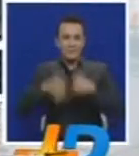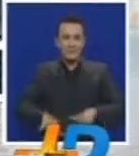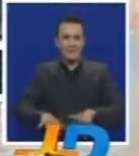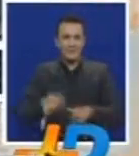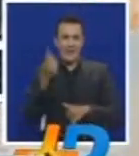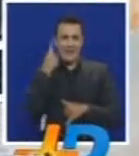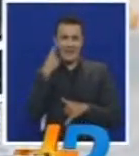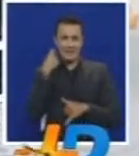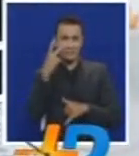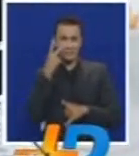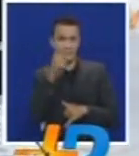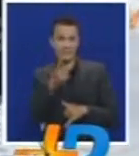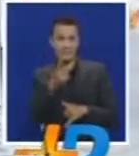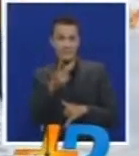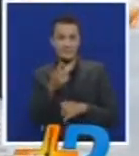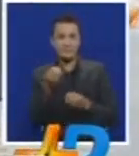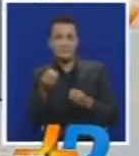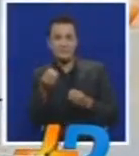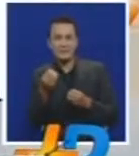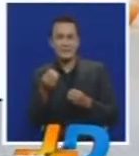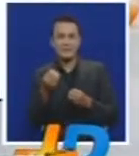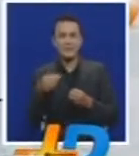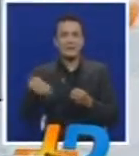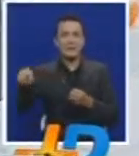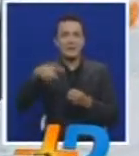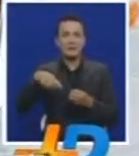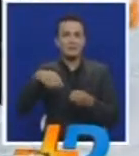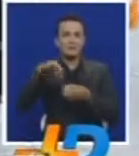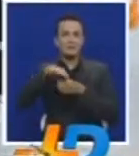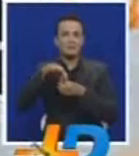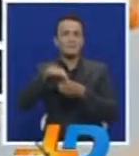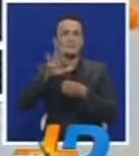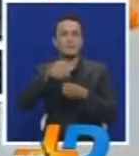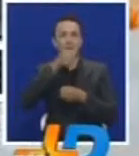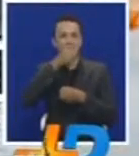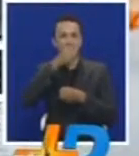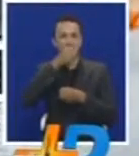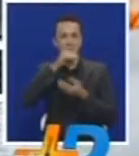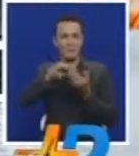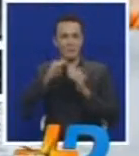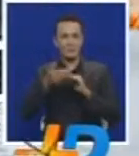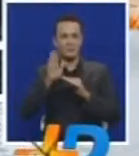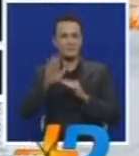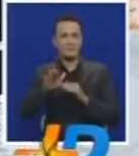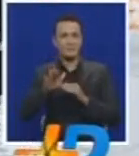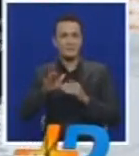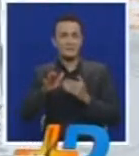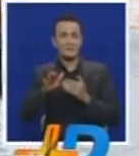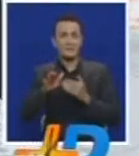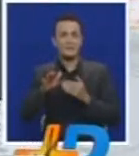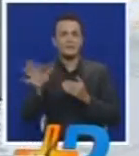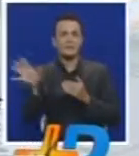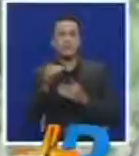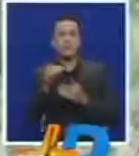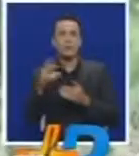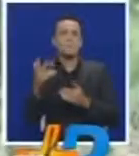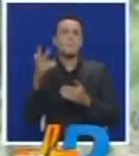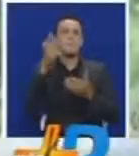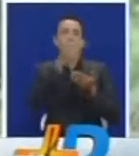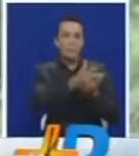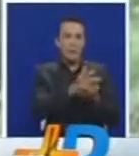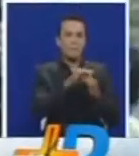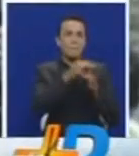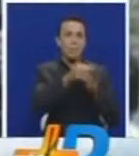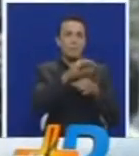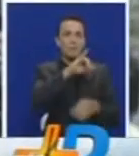ayer, para recolectar fondos de una emisora comunitaria, y se dirigía hacia Jambaló. Hasta el